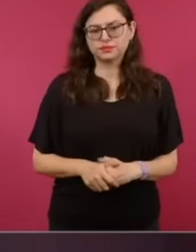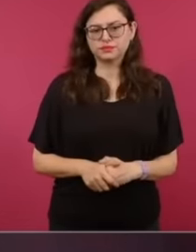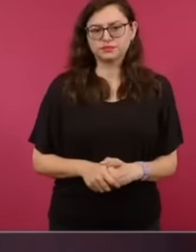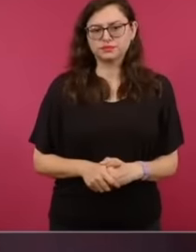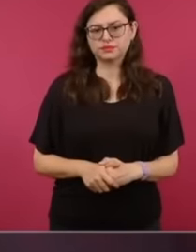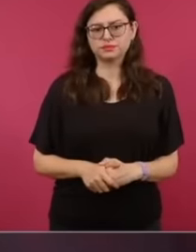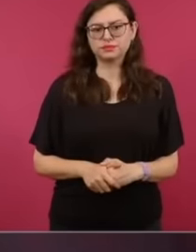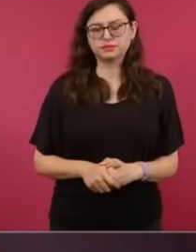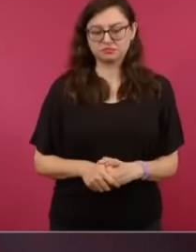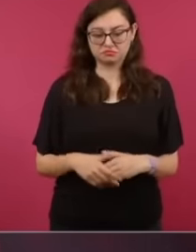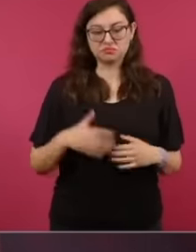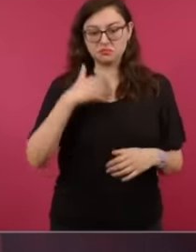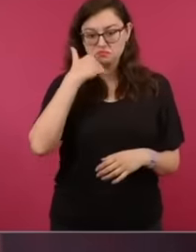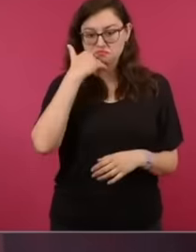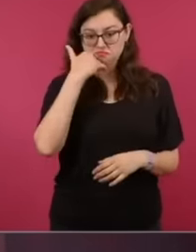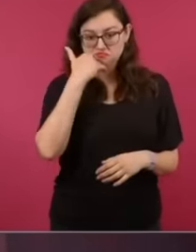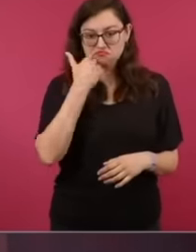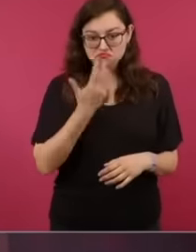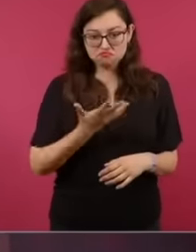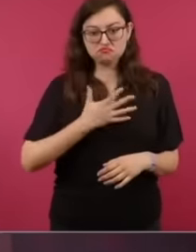un pueblo que quiere la justicia,